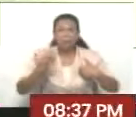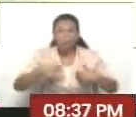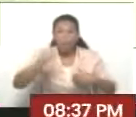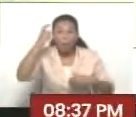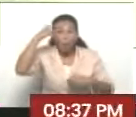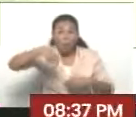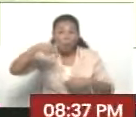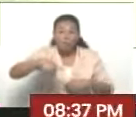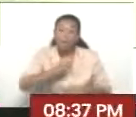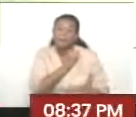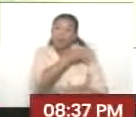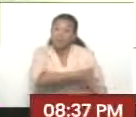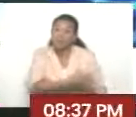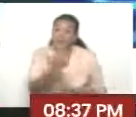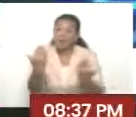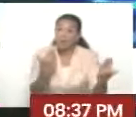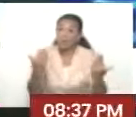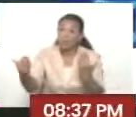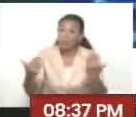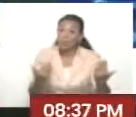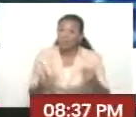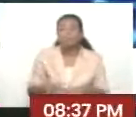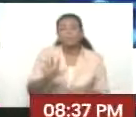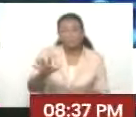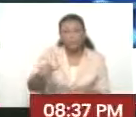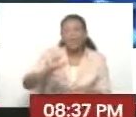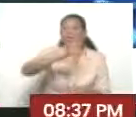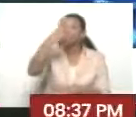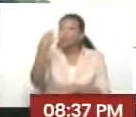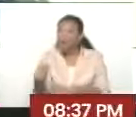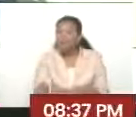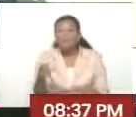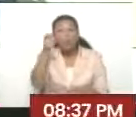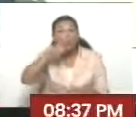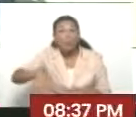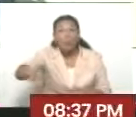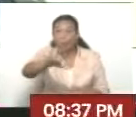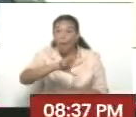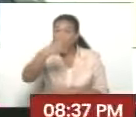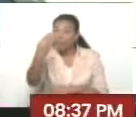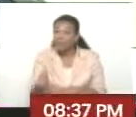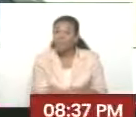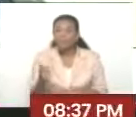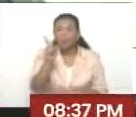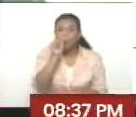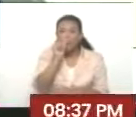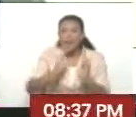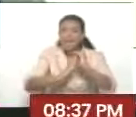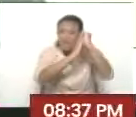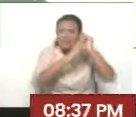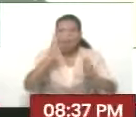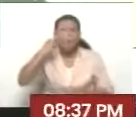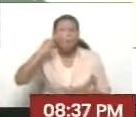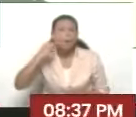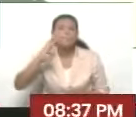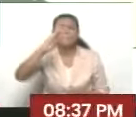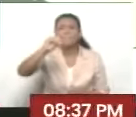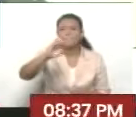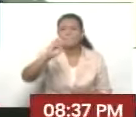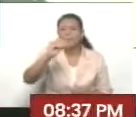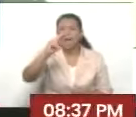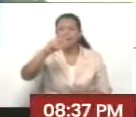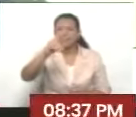lo que hoy vive Palestina. Si alguien lo puede decir en el mundo, es Sudáfrica. La Sudáfrica de Nelson Mandela, la Sudáfrica de la